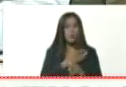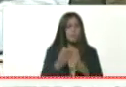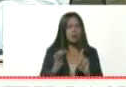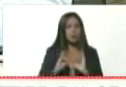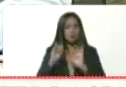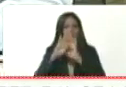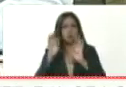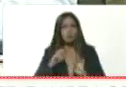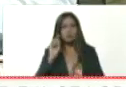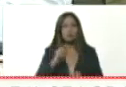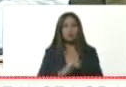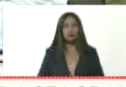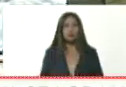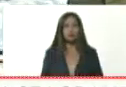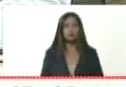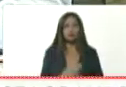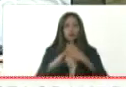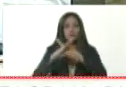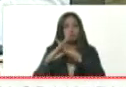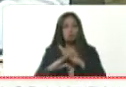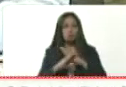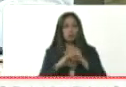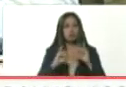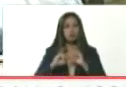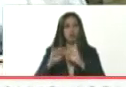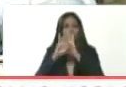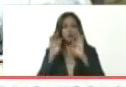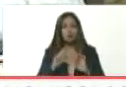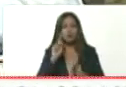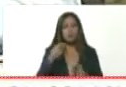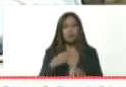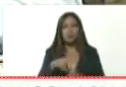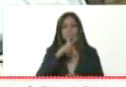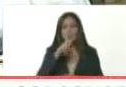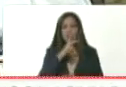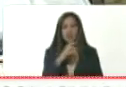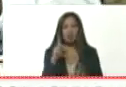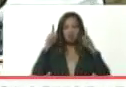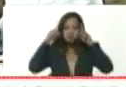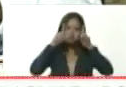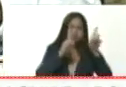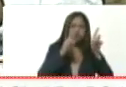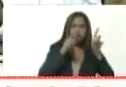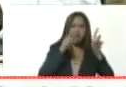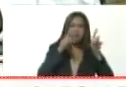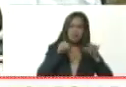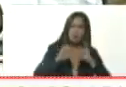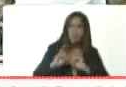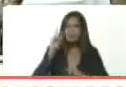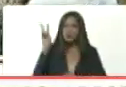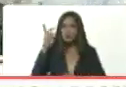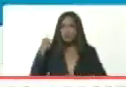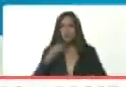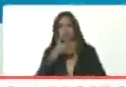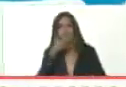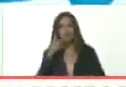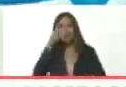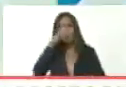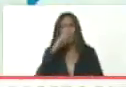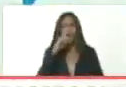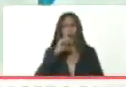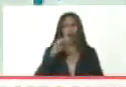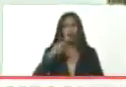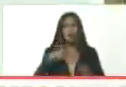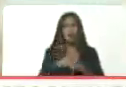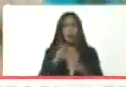a pesar de su bloqueo a pesar de su maldad diabólica venezuela va a tener el mejor año escolar